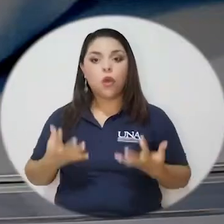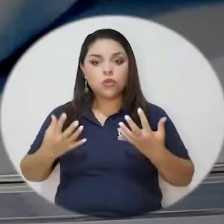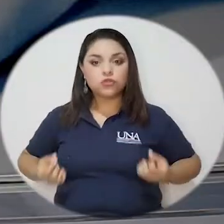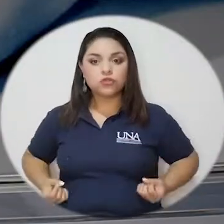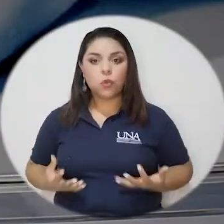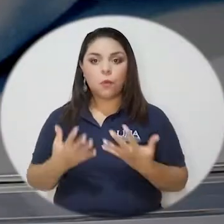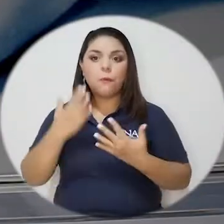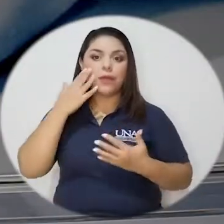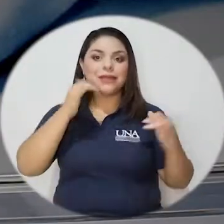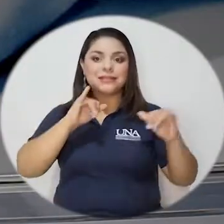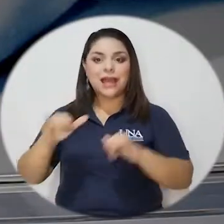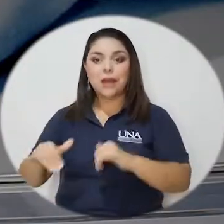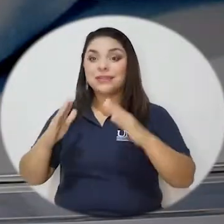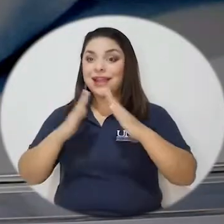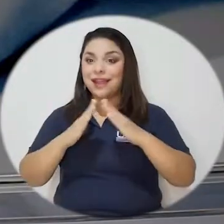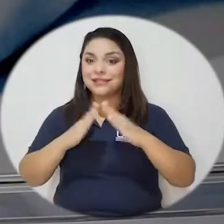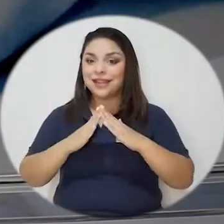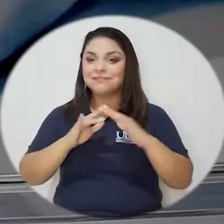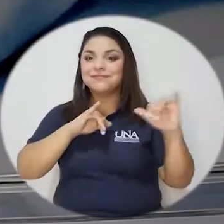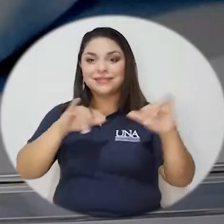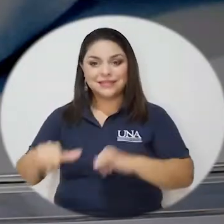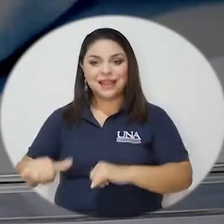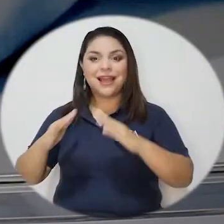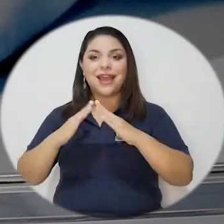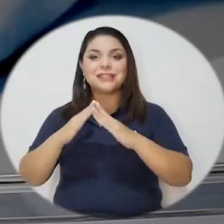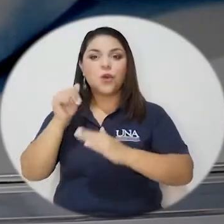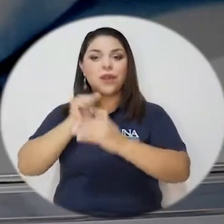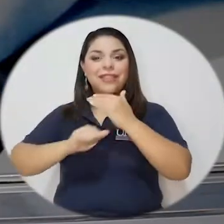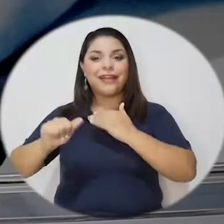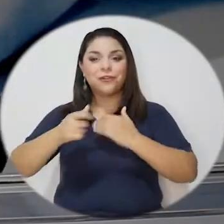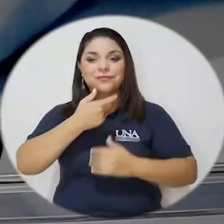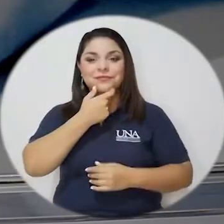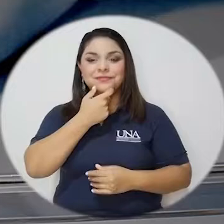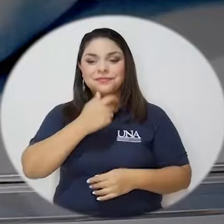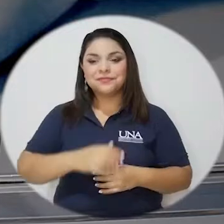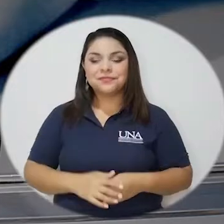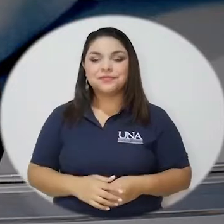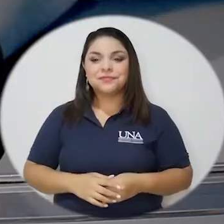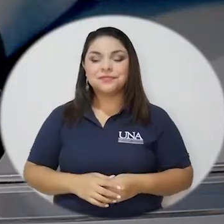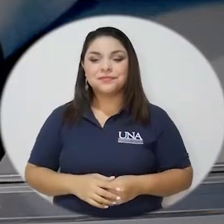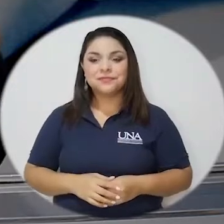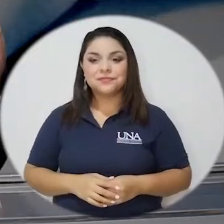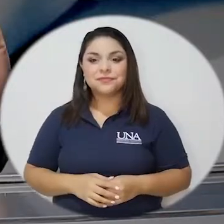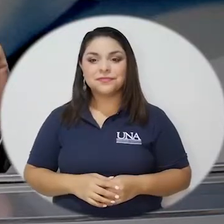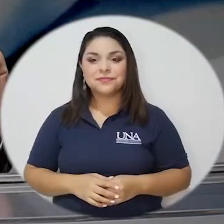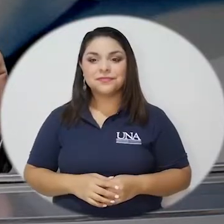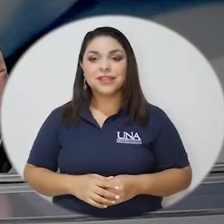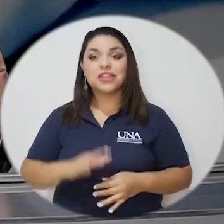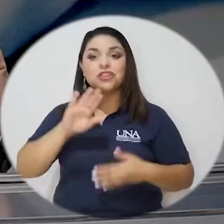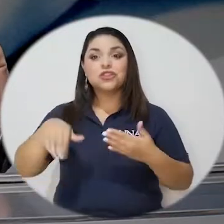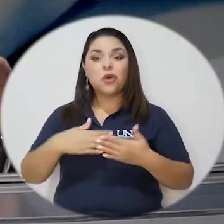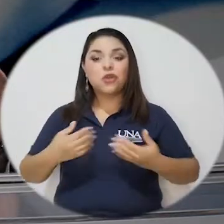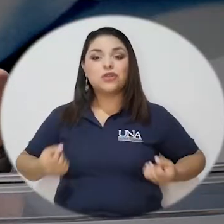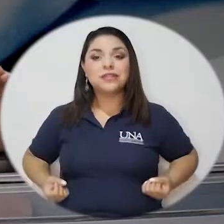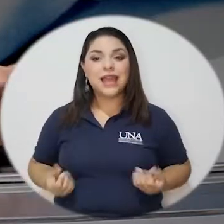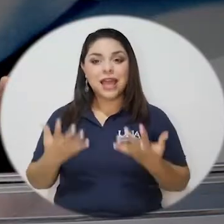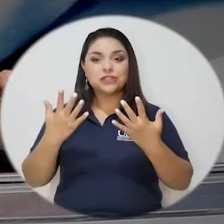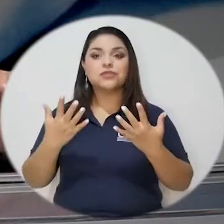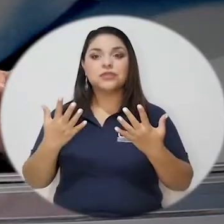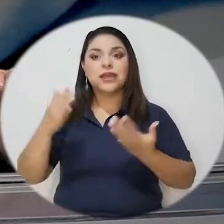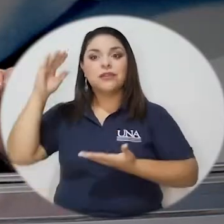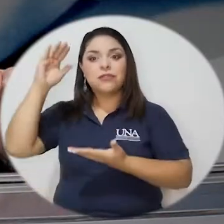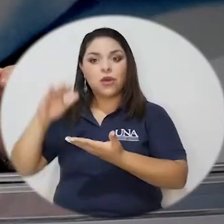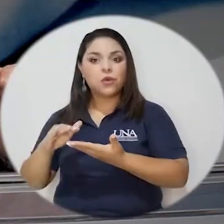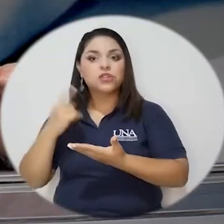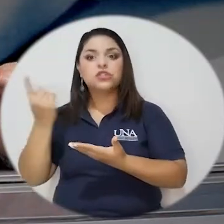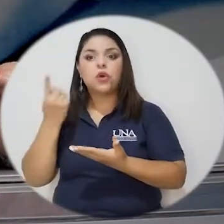estamos guardados, como dijo bien don Olma, como estamos guardados, entonces todos los gastos se redujeron a bienes